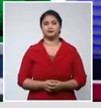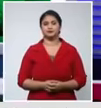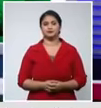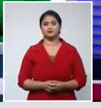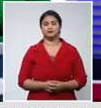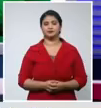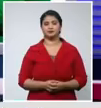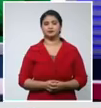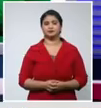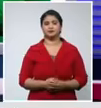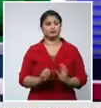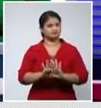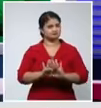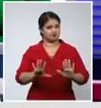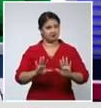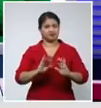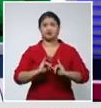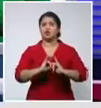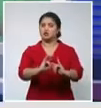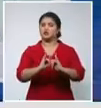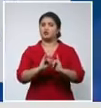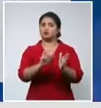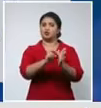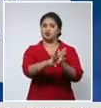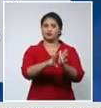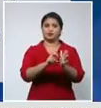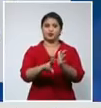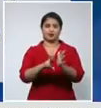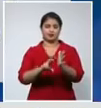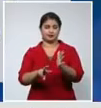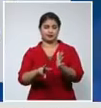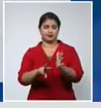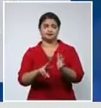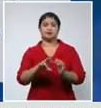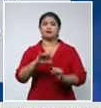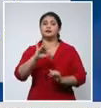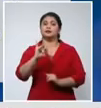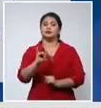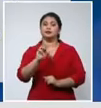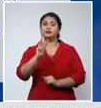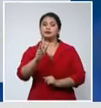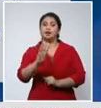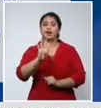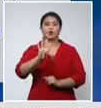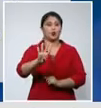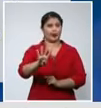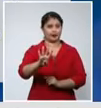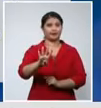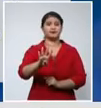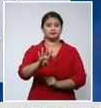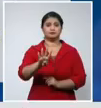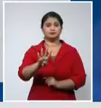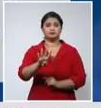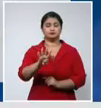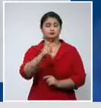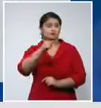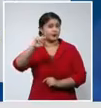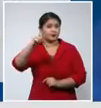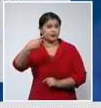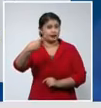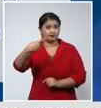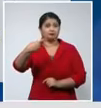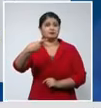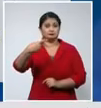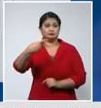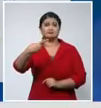provincia, los 734 casos se corresponden, el mayor número, aunque en una cifra